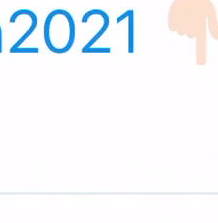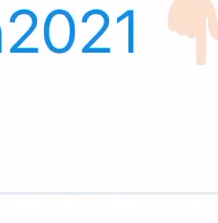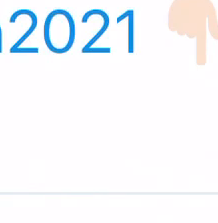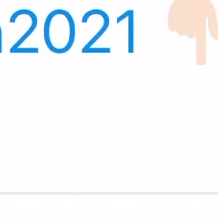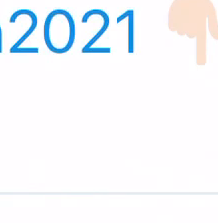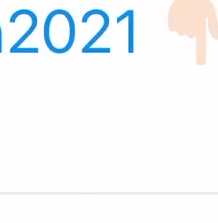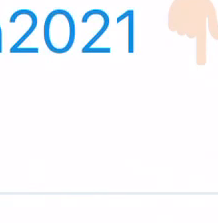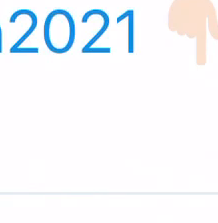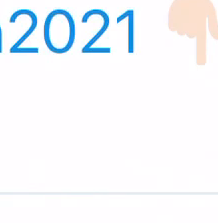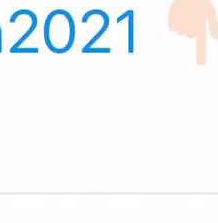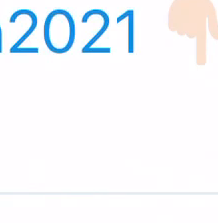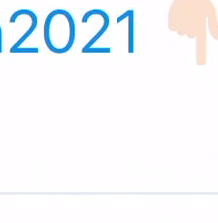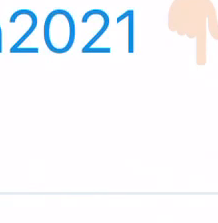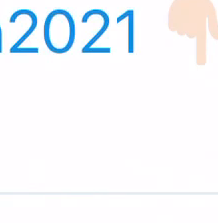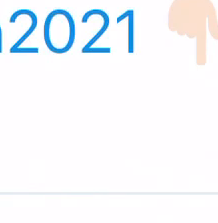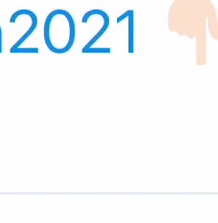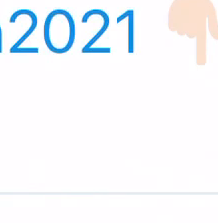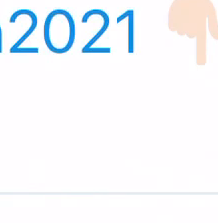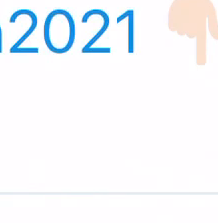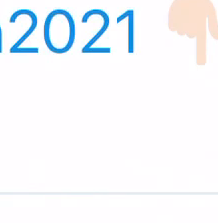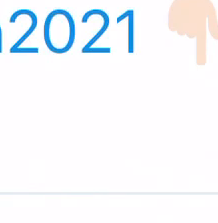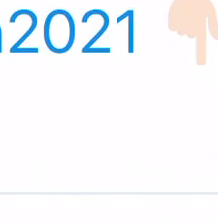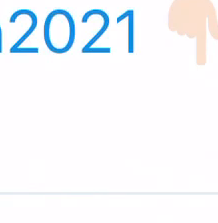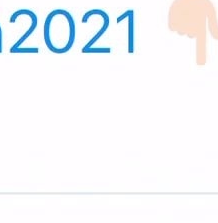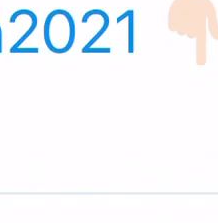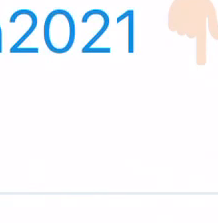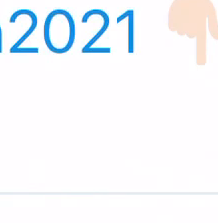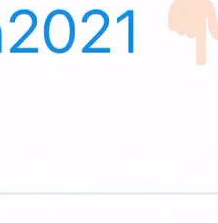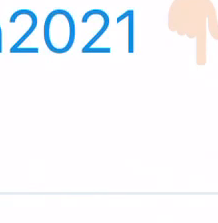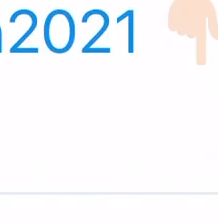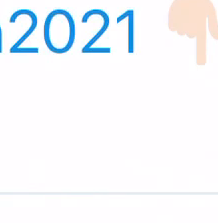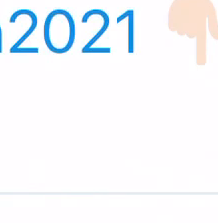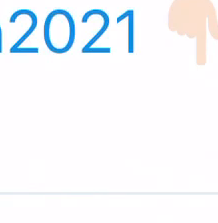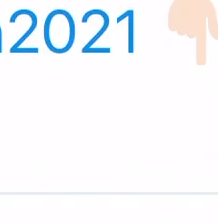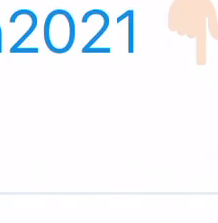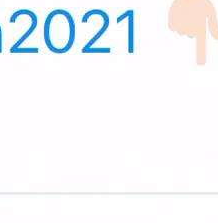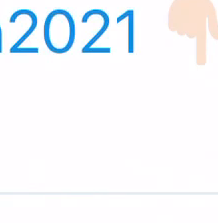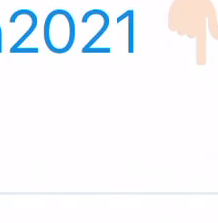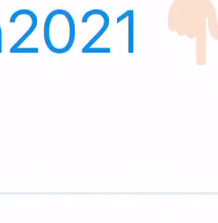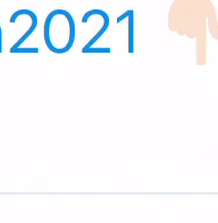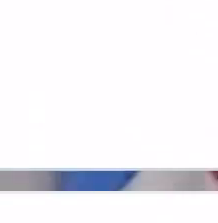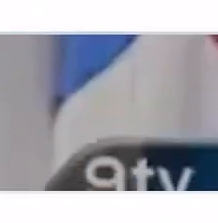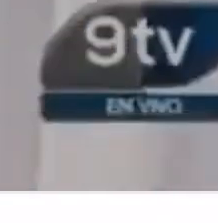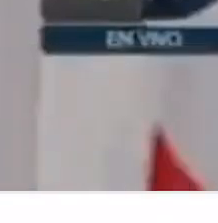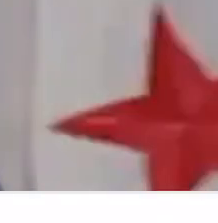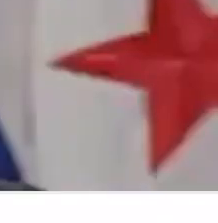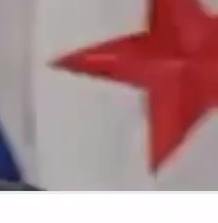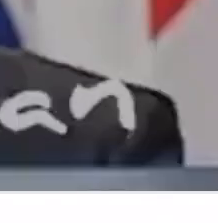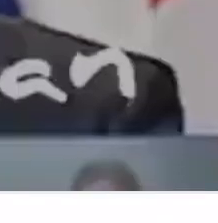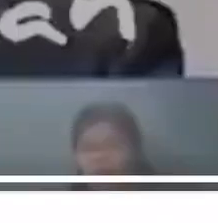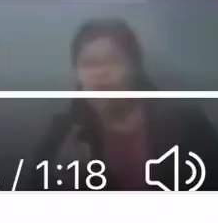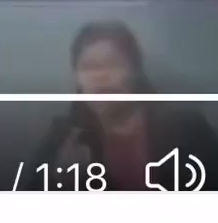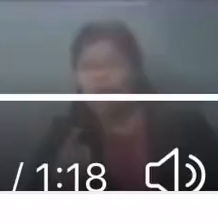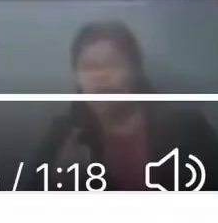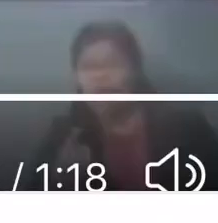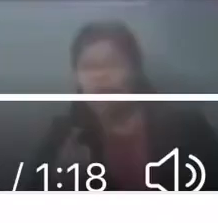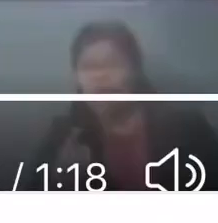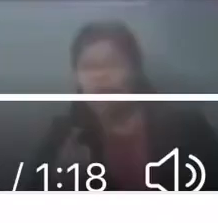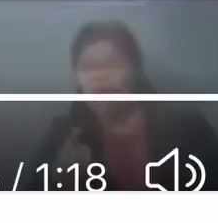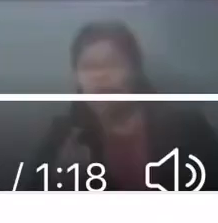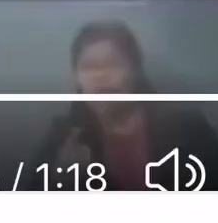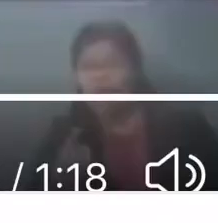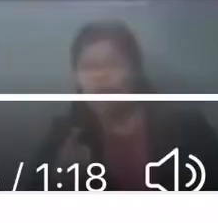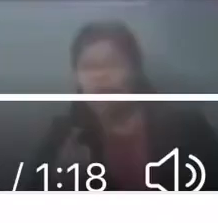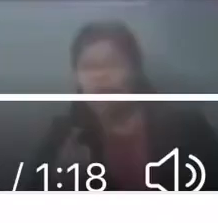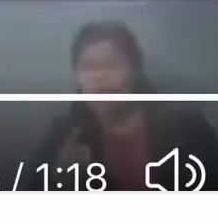alcaldes, nada. Y él dice que habla también de que son reciclados. Reciclados son ellos, que tienen